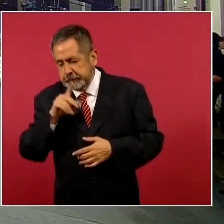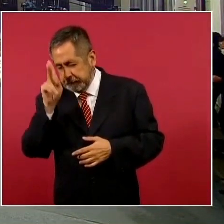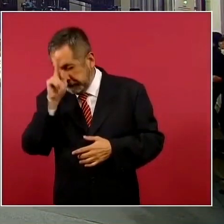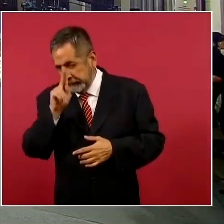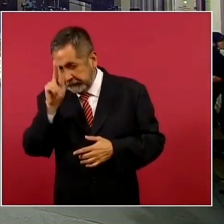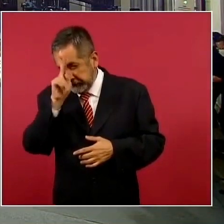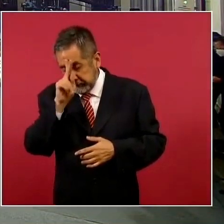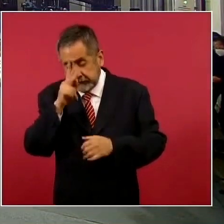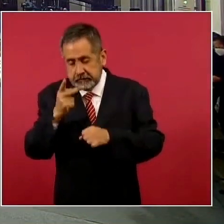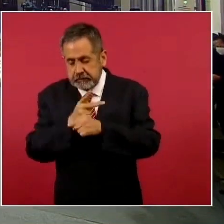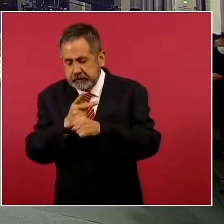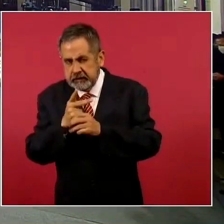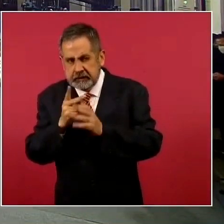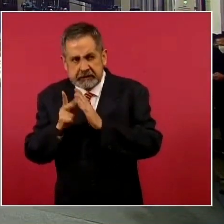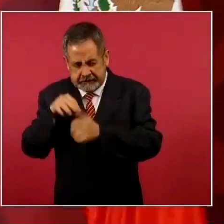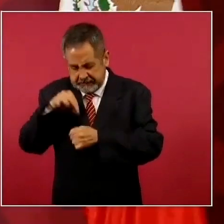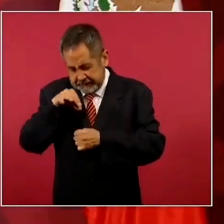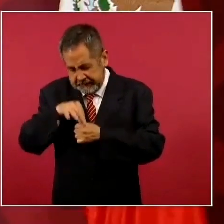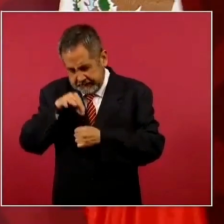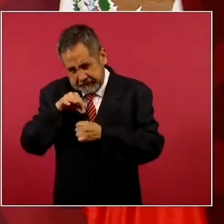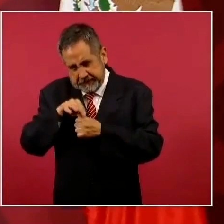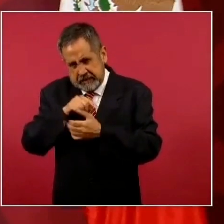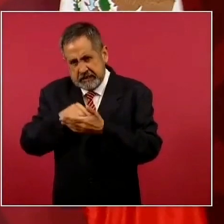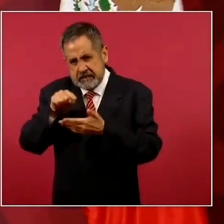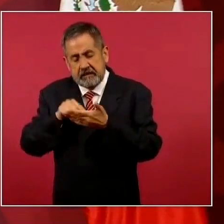prudente vuelven a votar